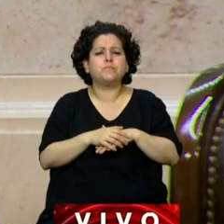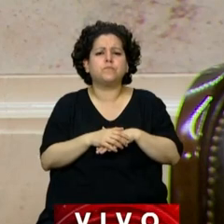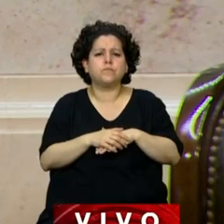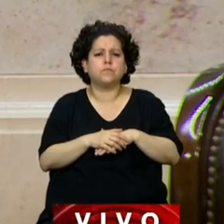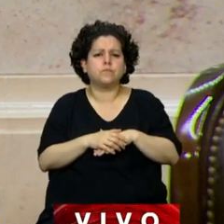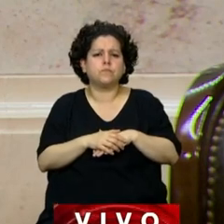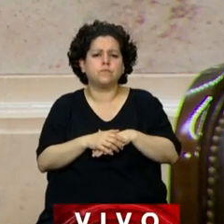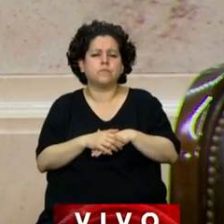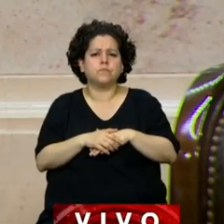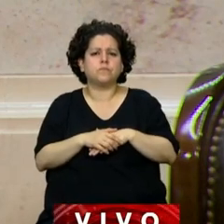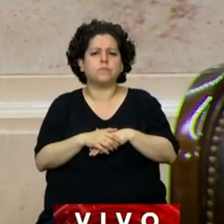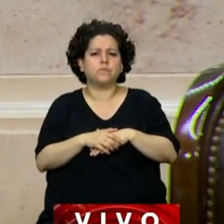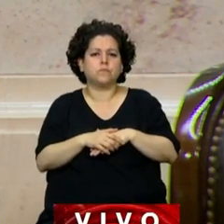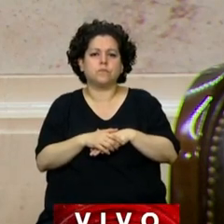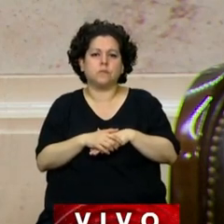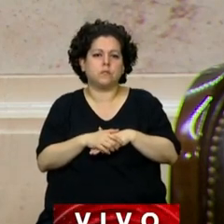y Neuquén Capital.